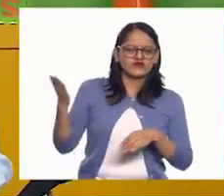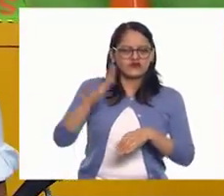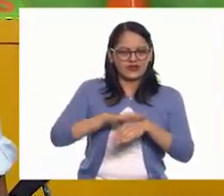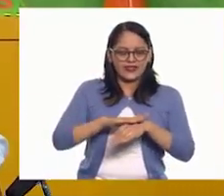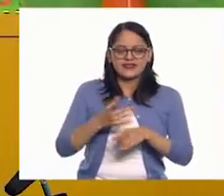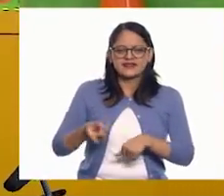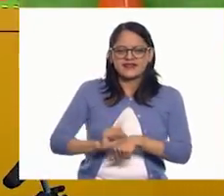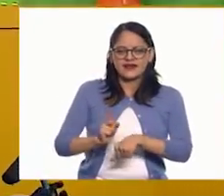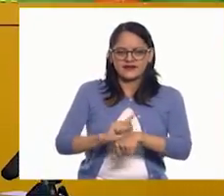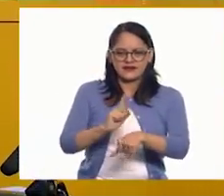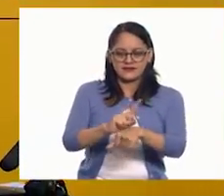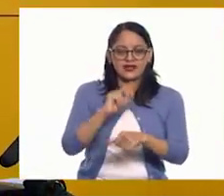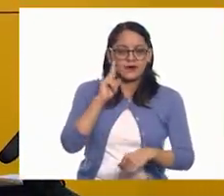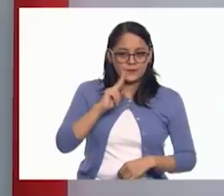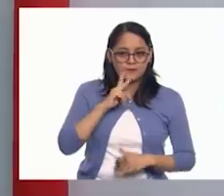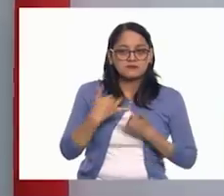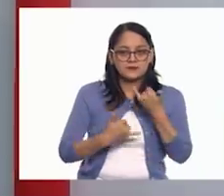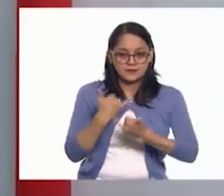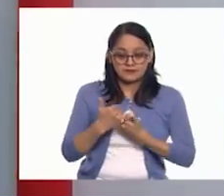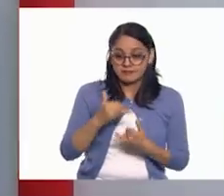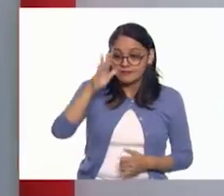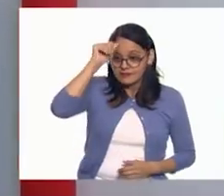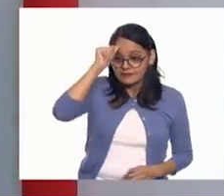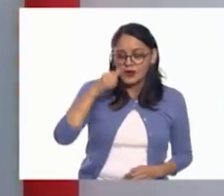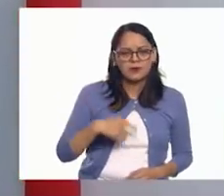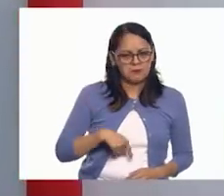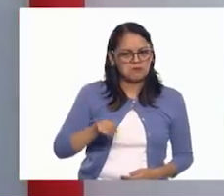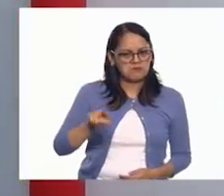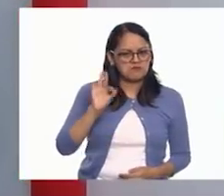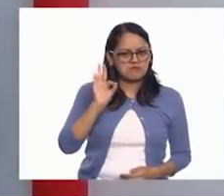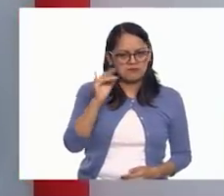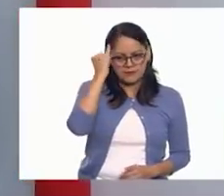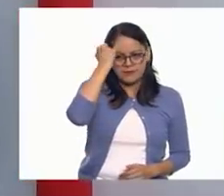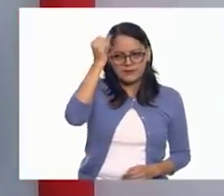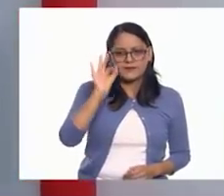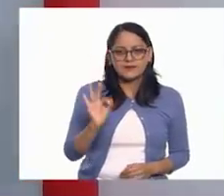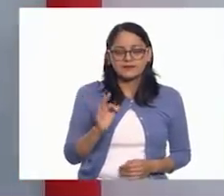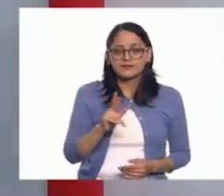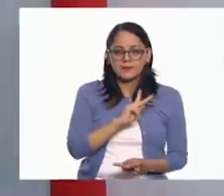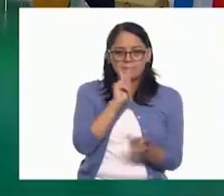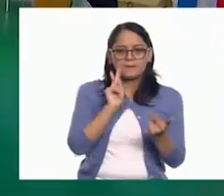días. Me parece magnífico, ¿no, Eric? Me parece una muy buena idea también.